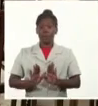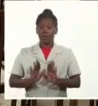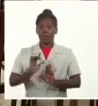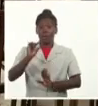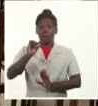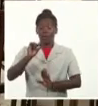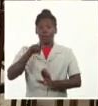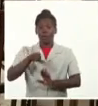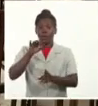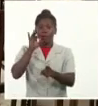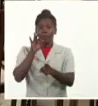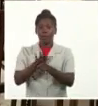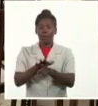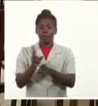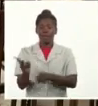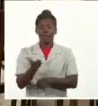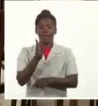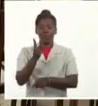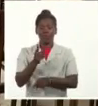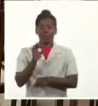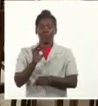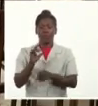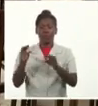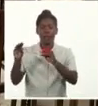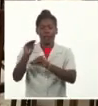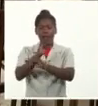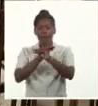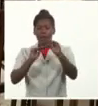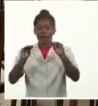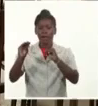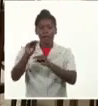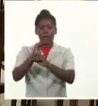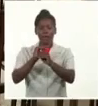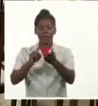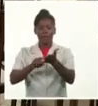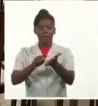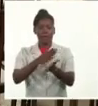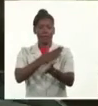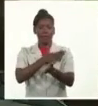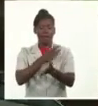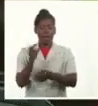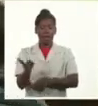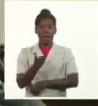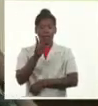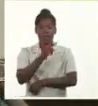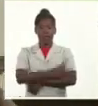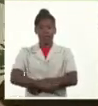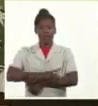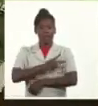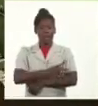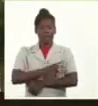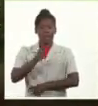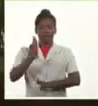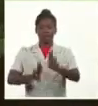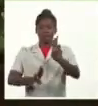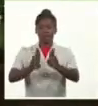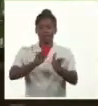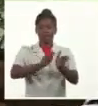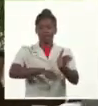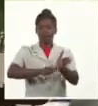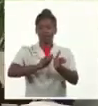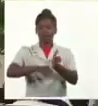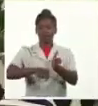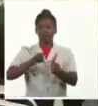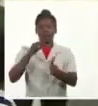presenciando, los diálogos de paz entre el gobierno de Juan Manuel Santos y la FARC-EP fueron acordados en